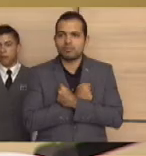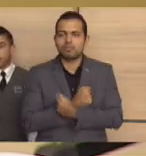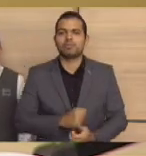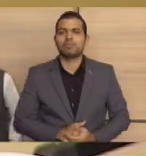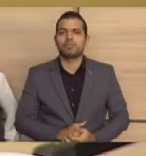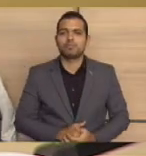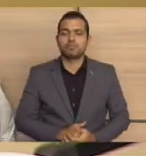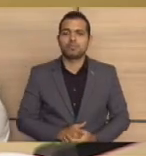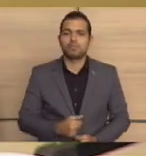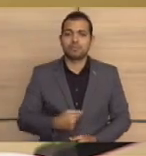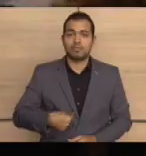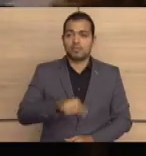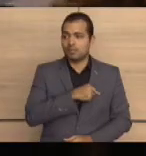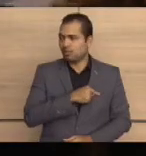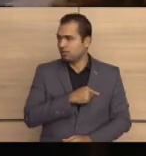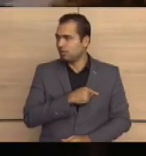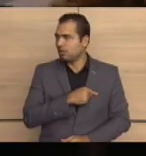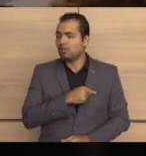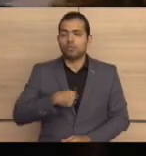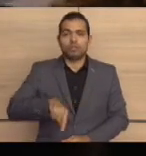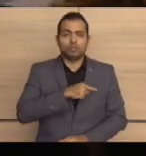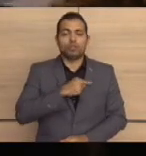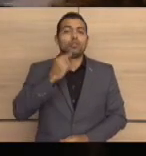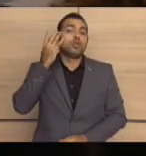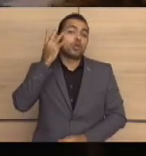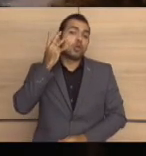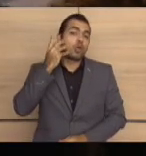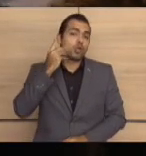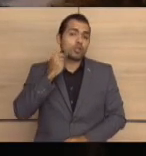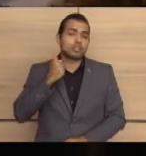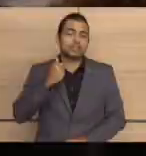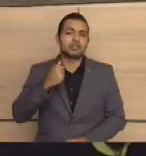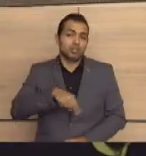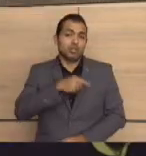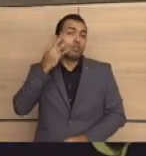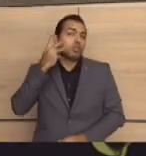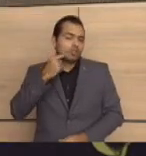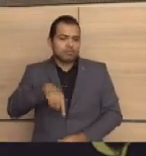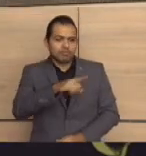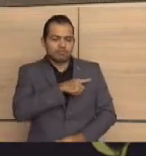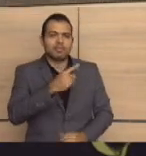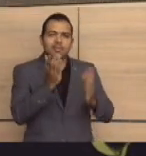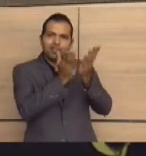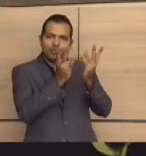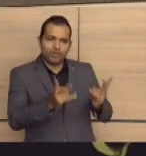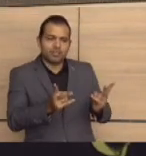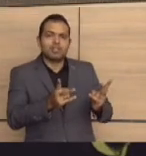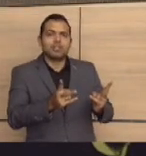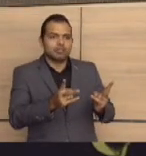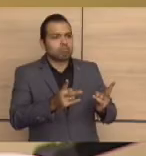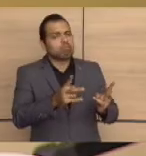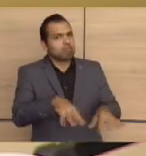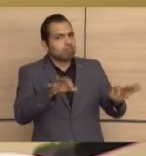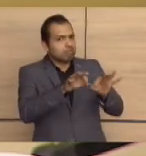días que nos despertamos y nos encontramos con nuestros chicos, estamos haciendo país y debemos seguir pues enfocados en eso, en